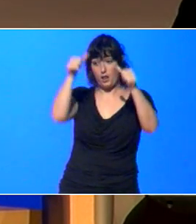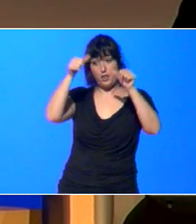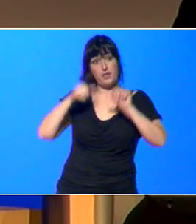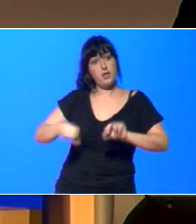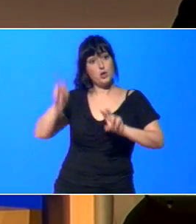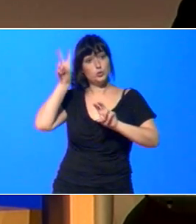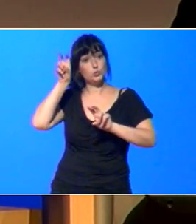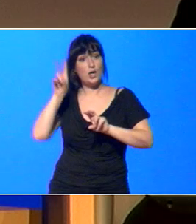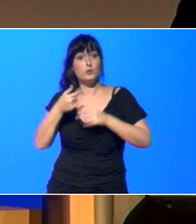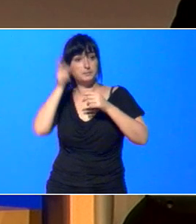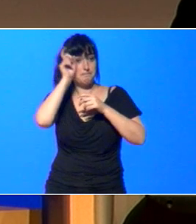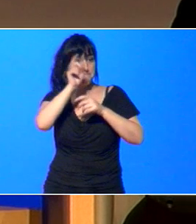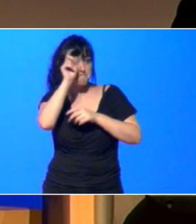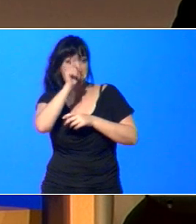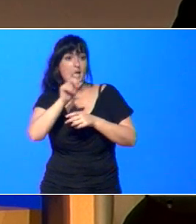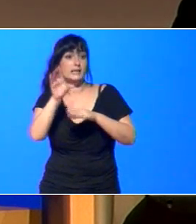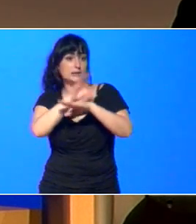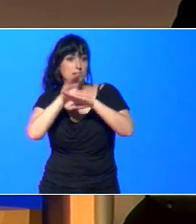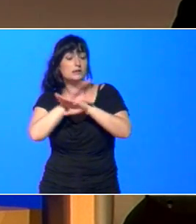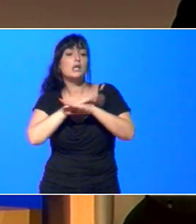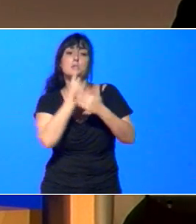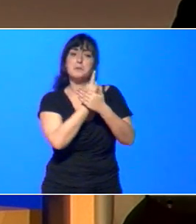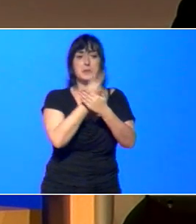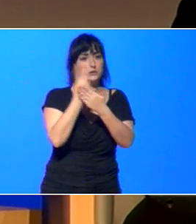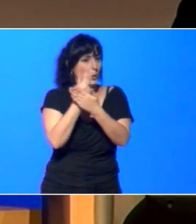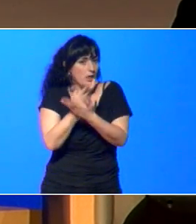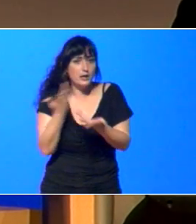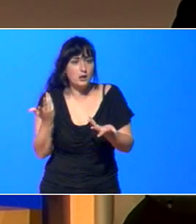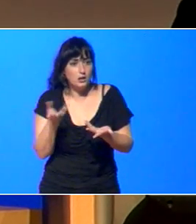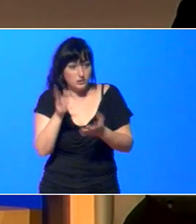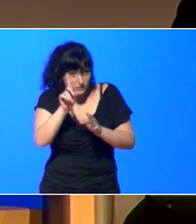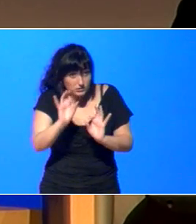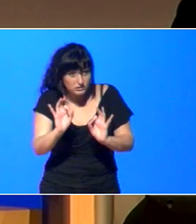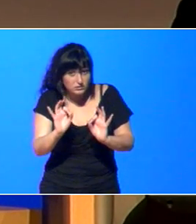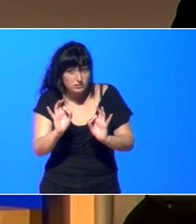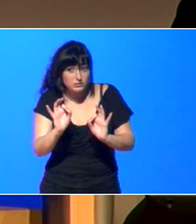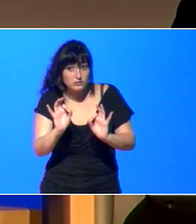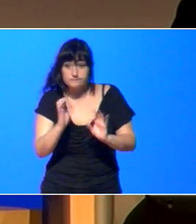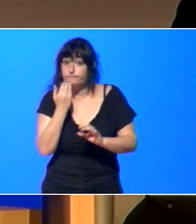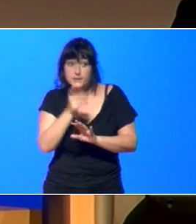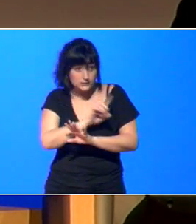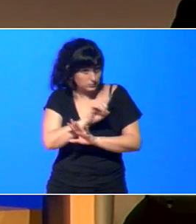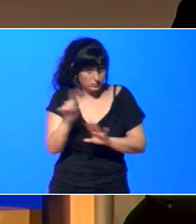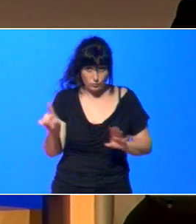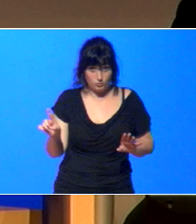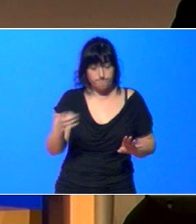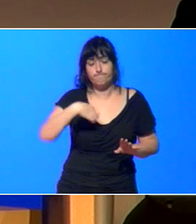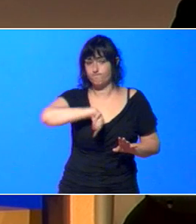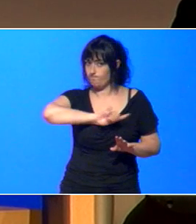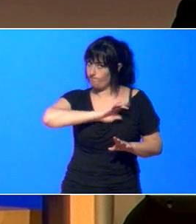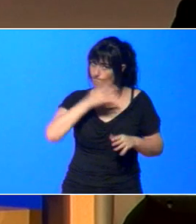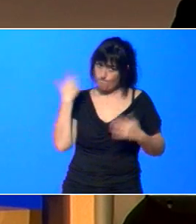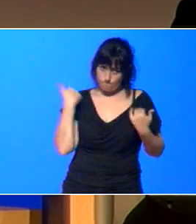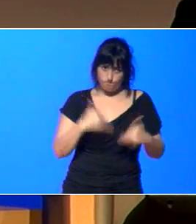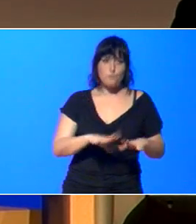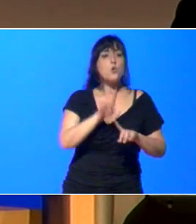magisterio y en formación y en secundaria. Si no es así, entonces tenemos un gran problema, porque